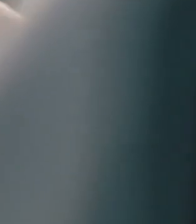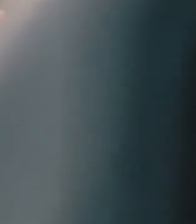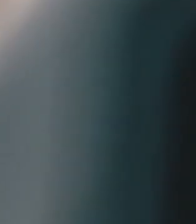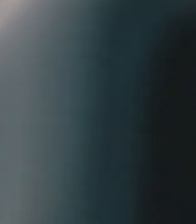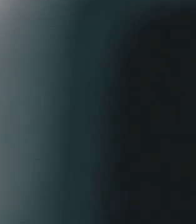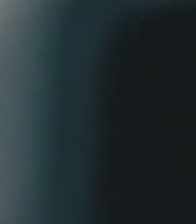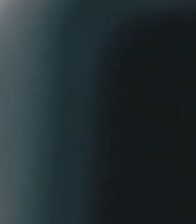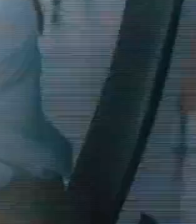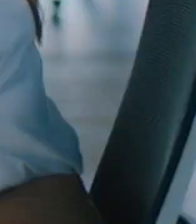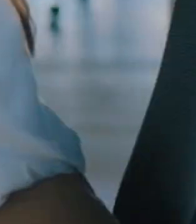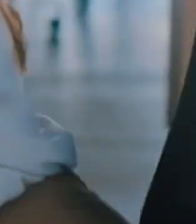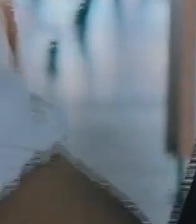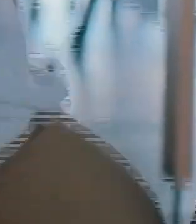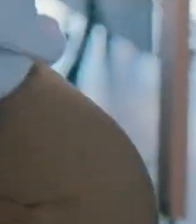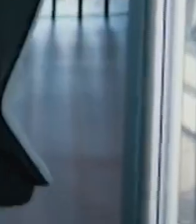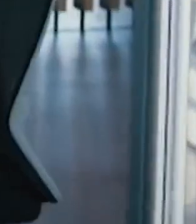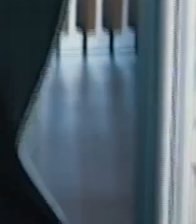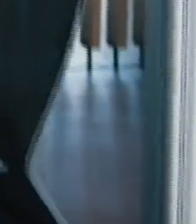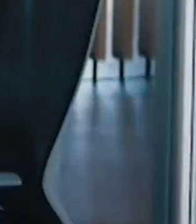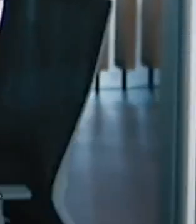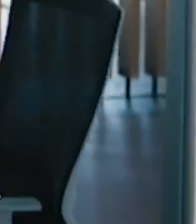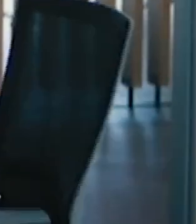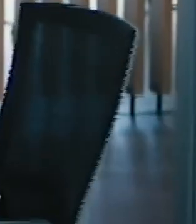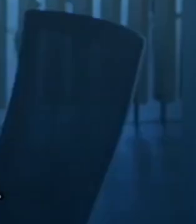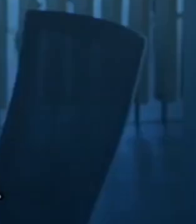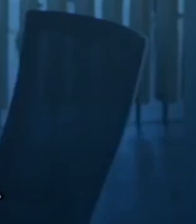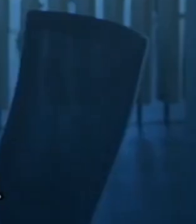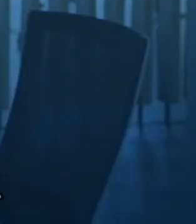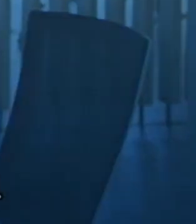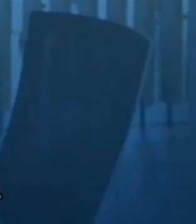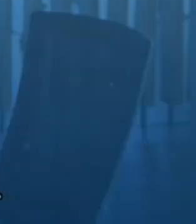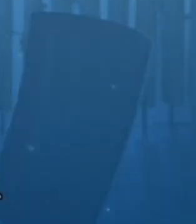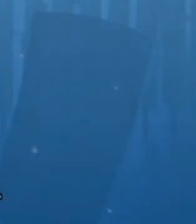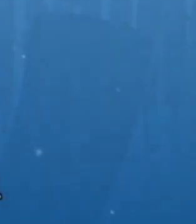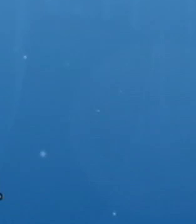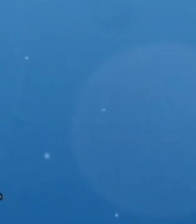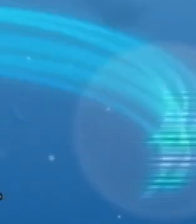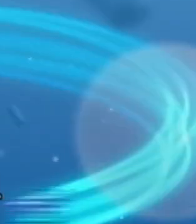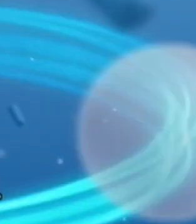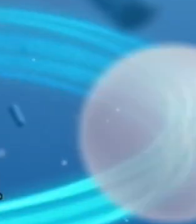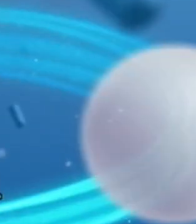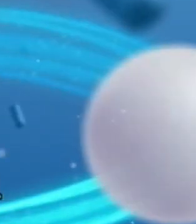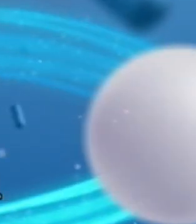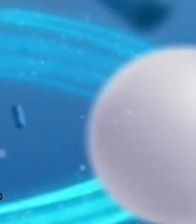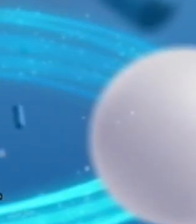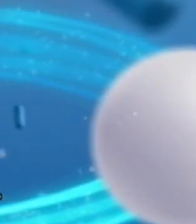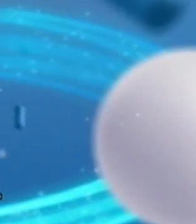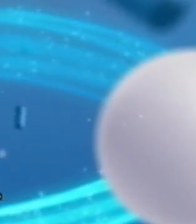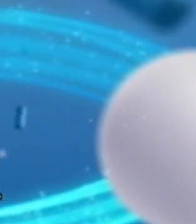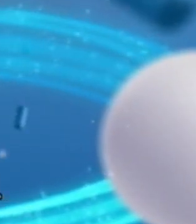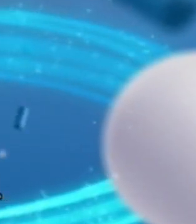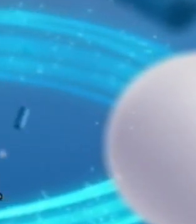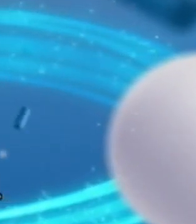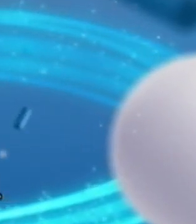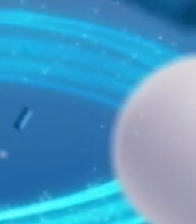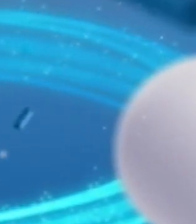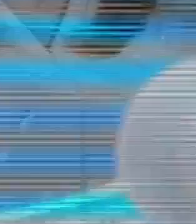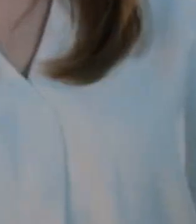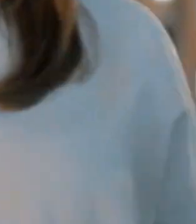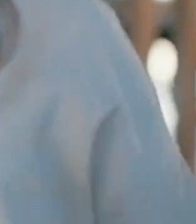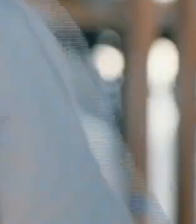Con Raxa, detrás de cada proyecto hay un aliado tecnológico que le brinda innovación.